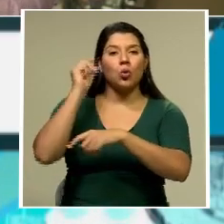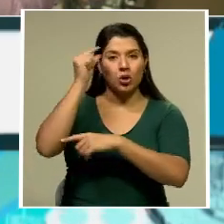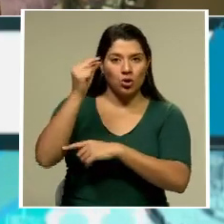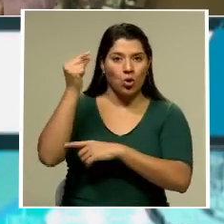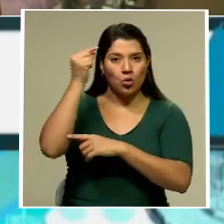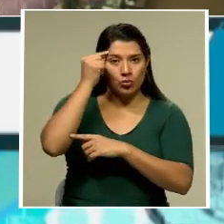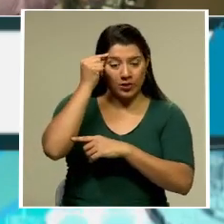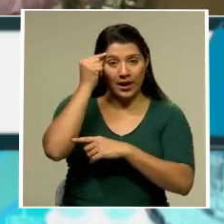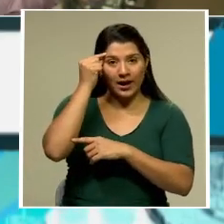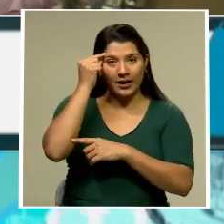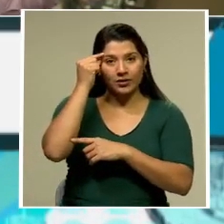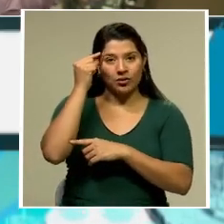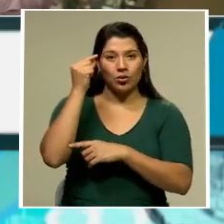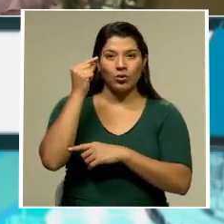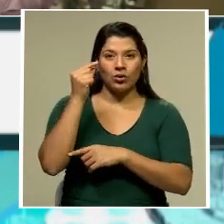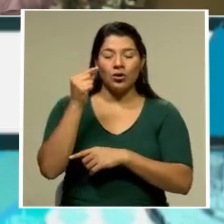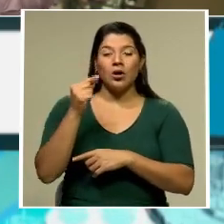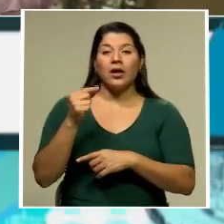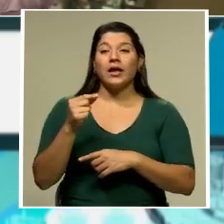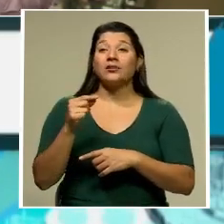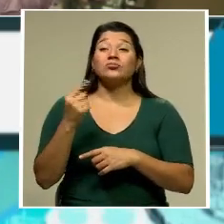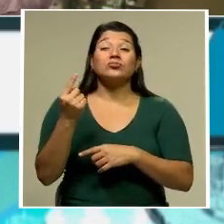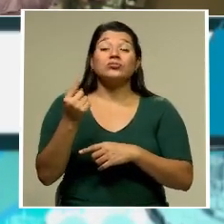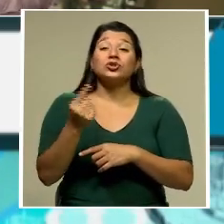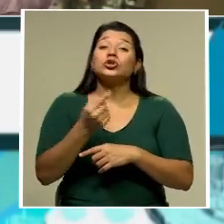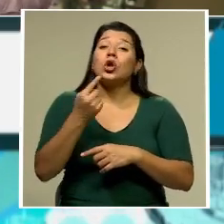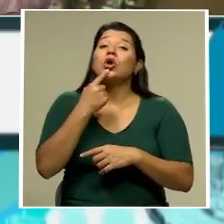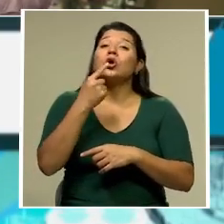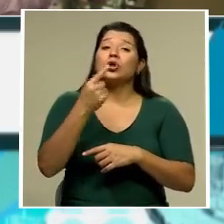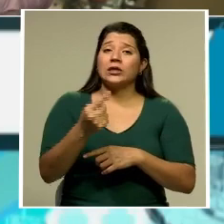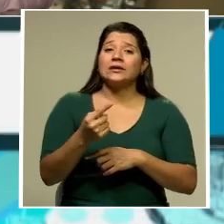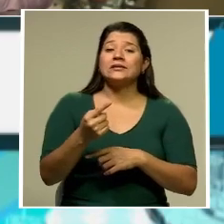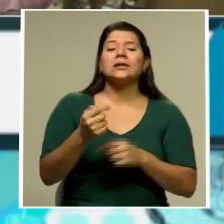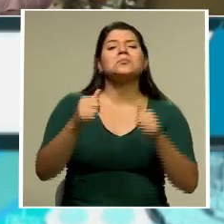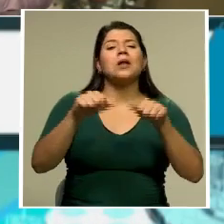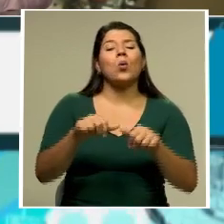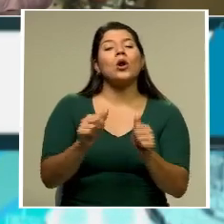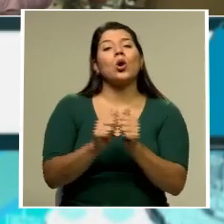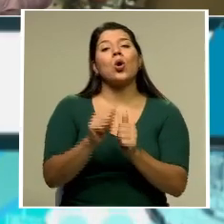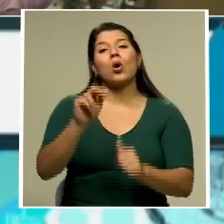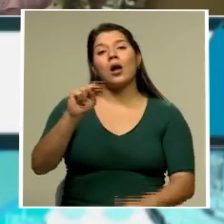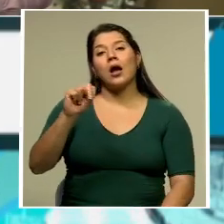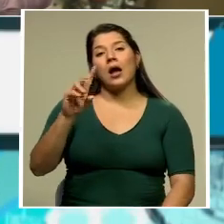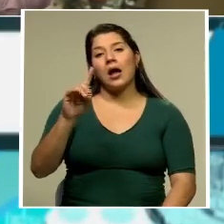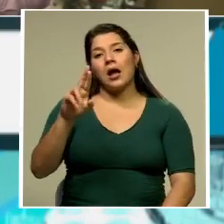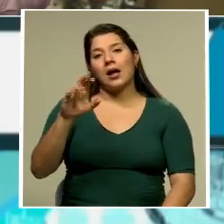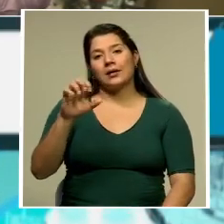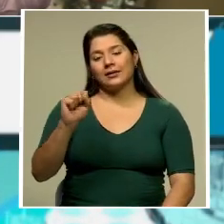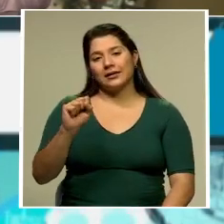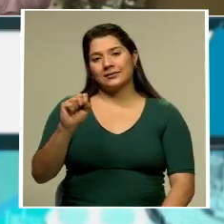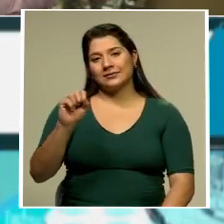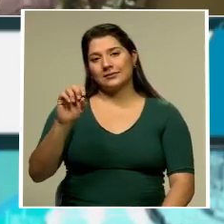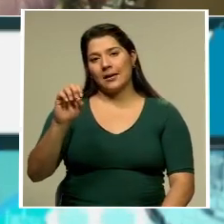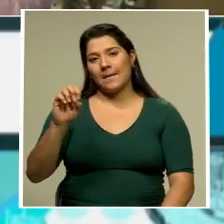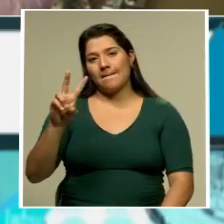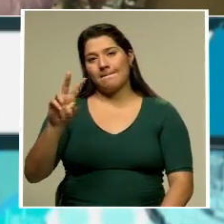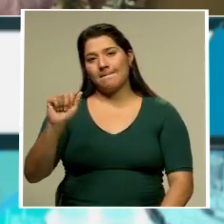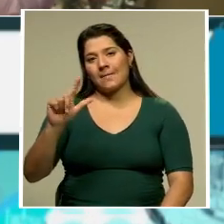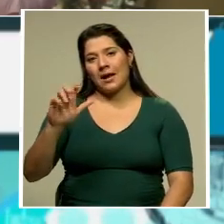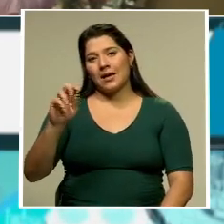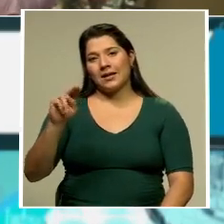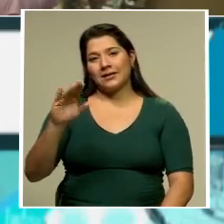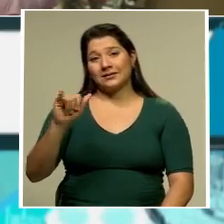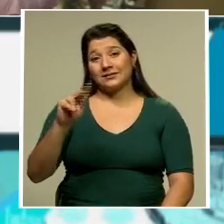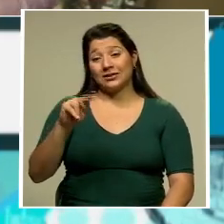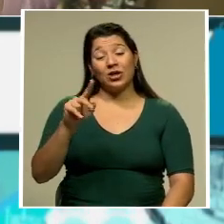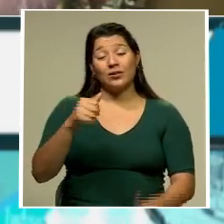menos al ministro de Comercio Exterior, Andrés Valenciano, quien fue el único que votó en contra de que don Otón fuese el representante de Costa Rica